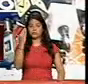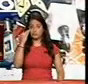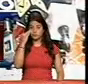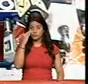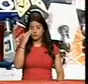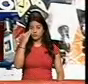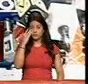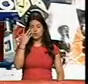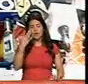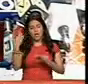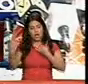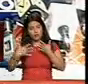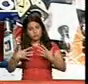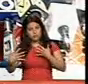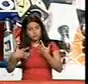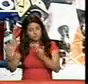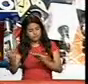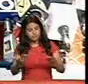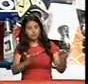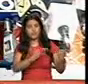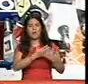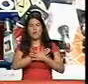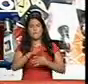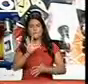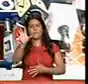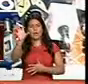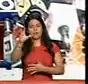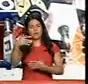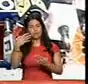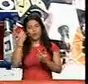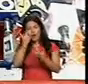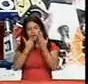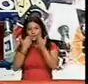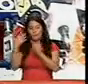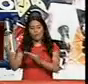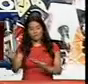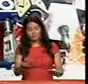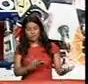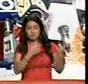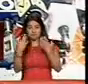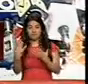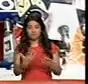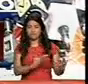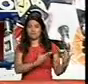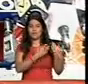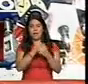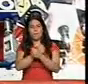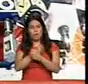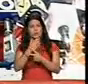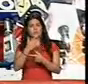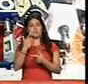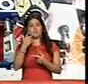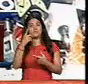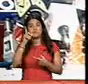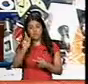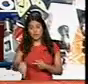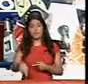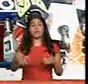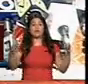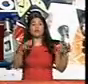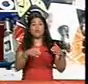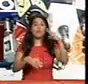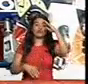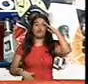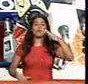con amabilidad para patriótica con cariño de forma amorosa y estará ahí también los